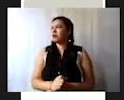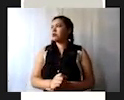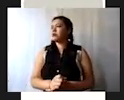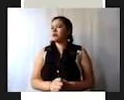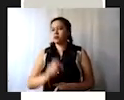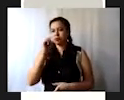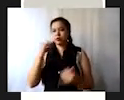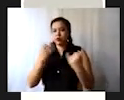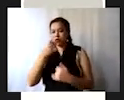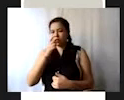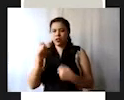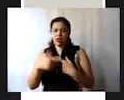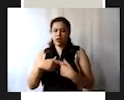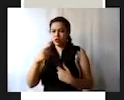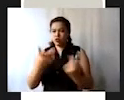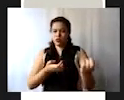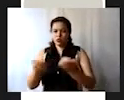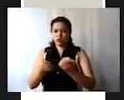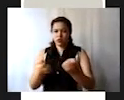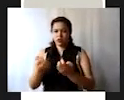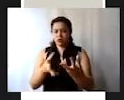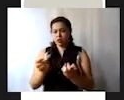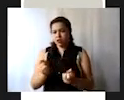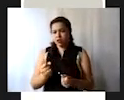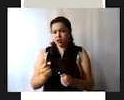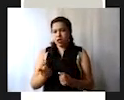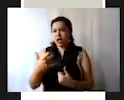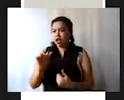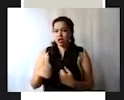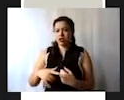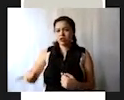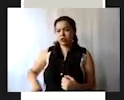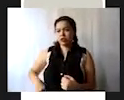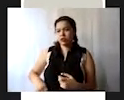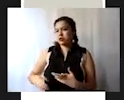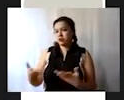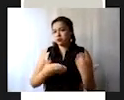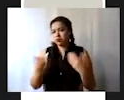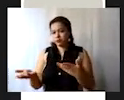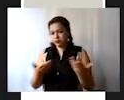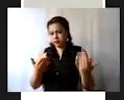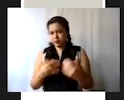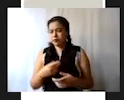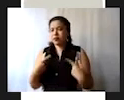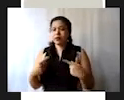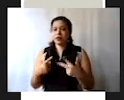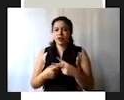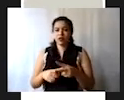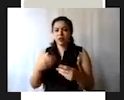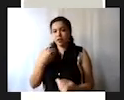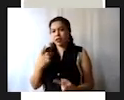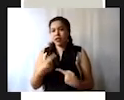mencionar algo del ejercicio que les haya parecido interesante, adelante. No sé si alguien quiere comenzar.